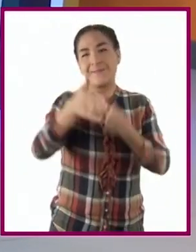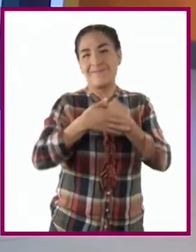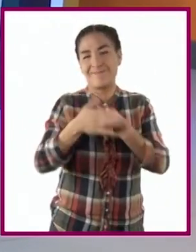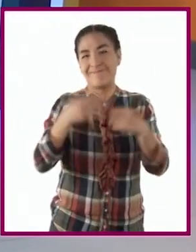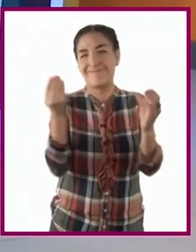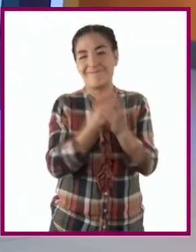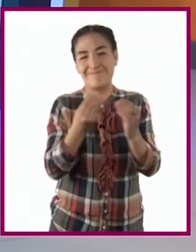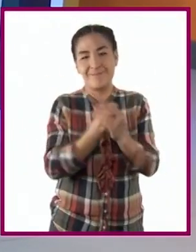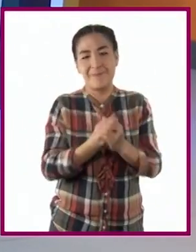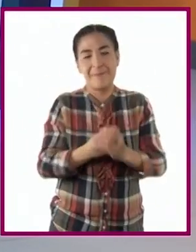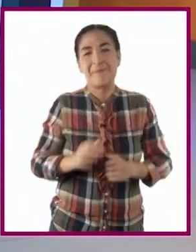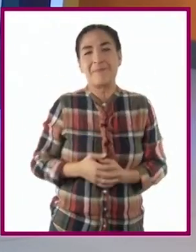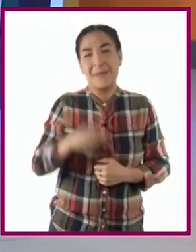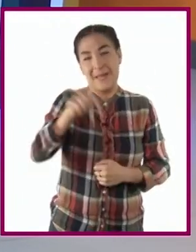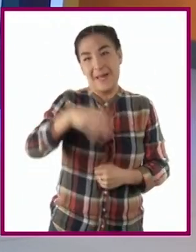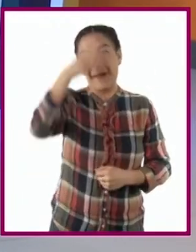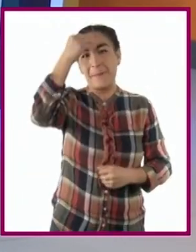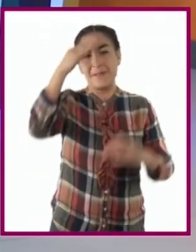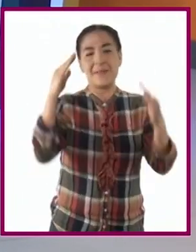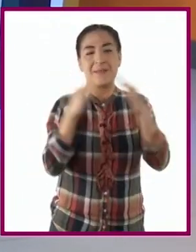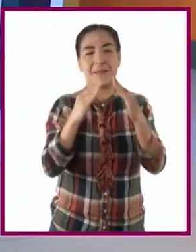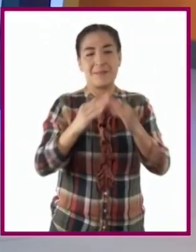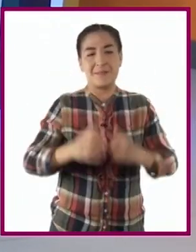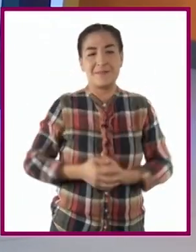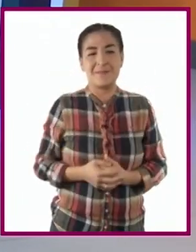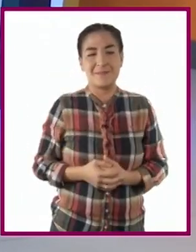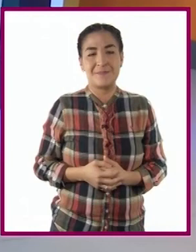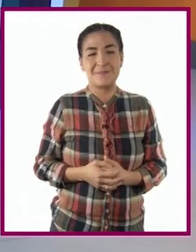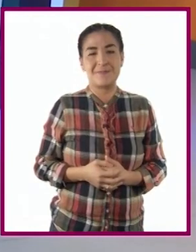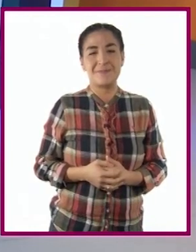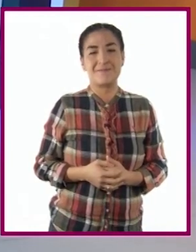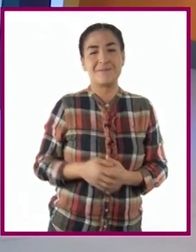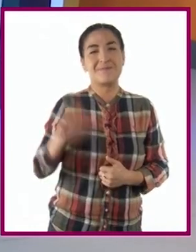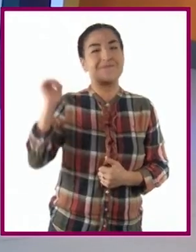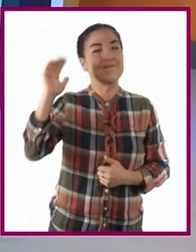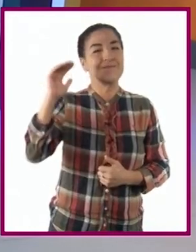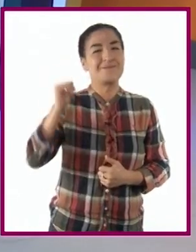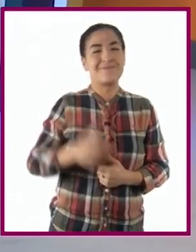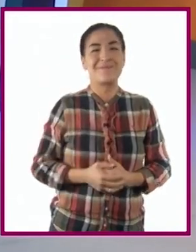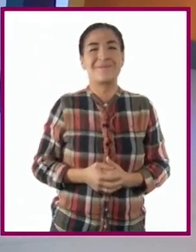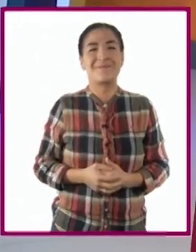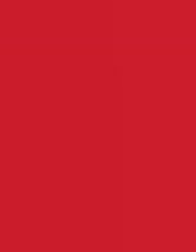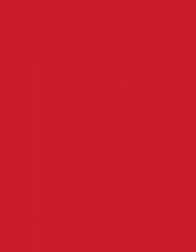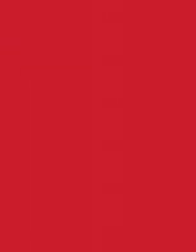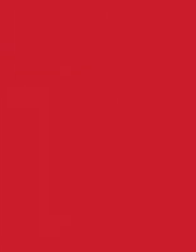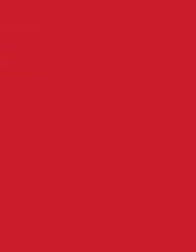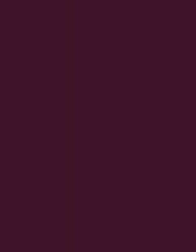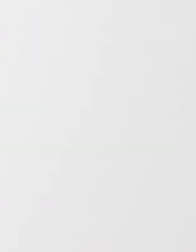sesión, donde aquí en Aprende en Casa. Hasta la próxima.